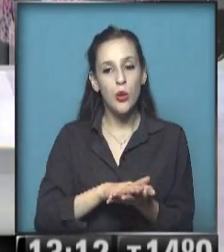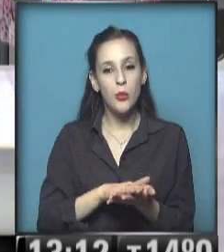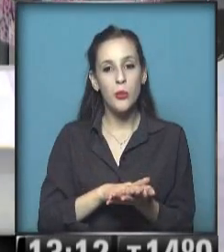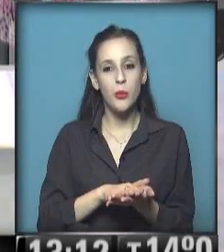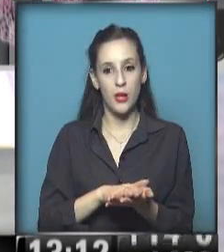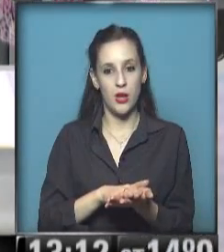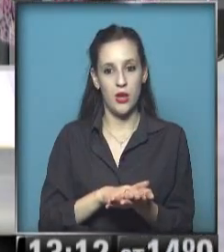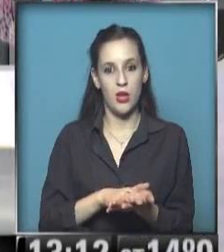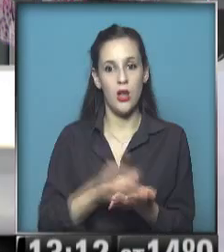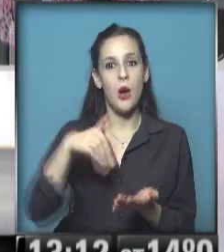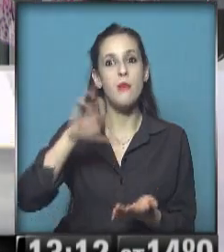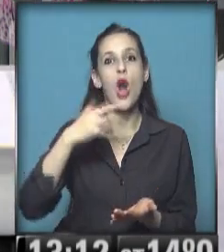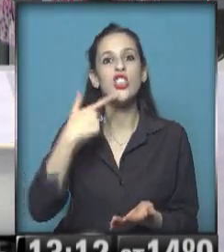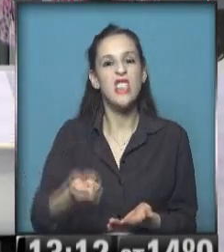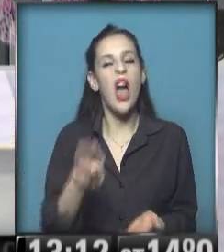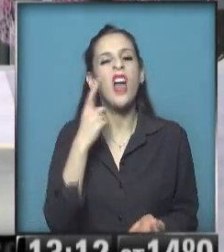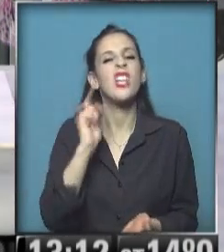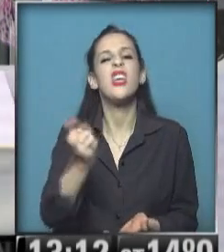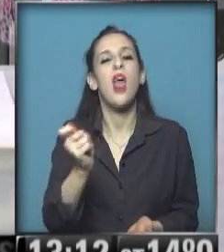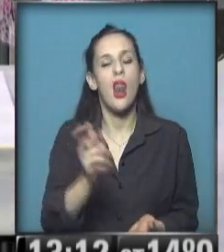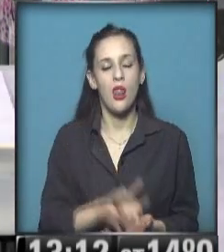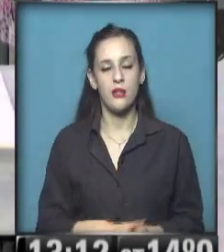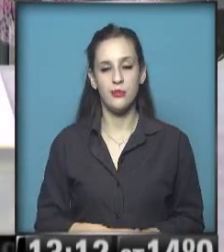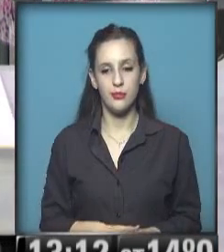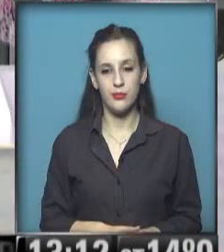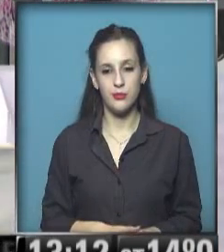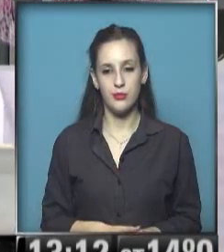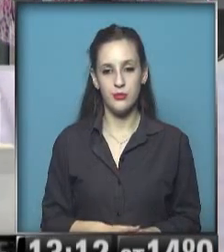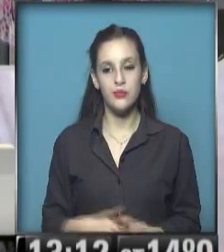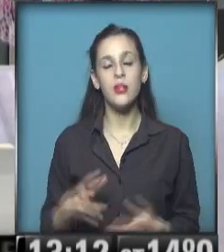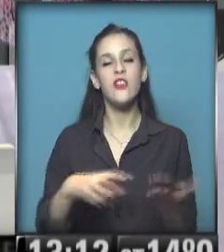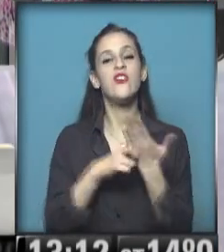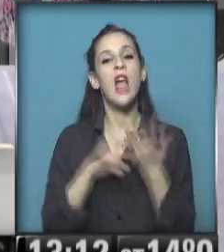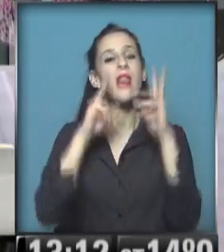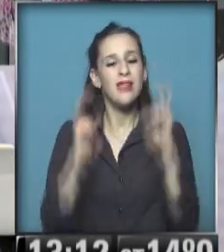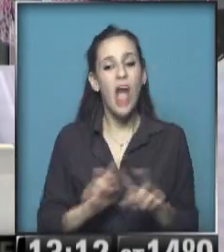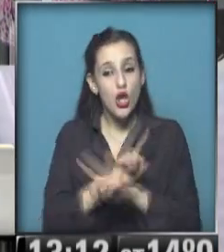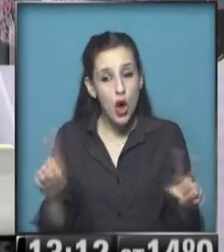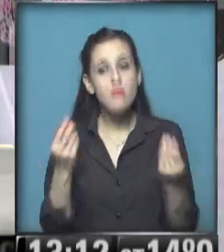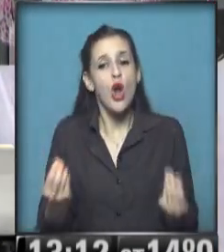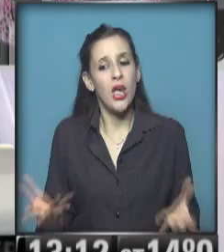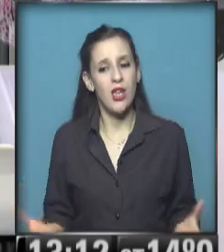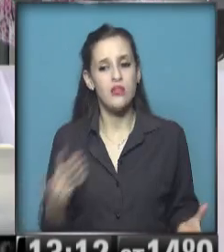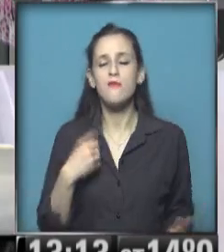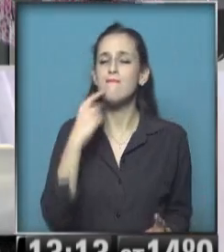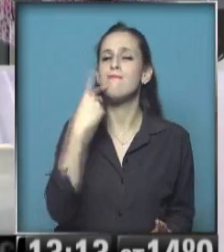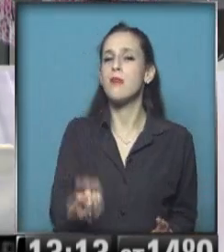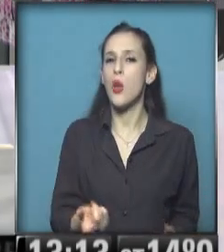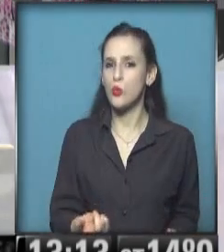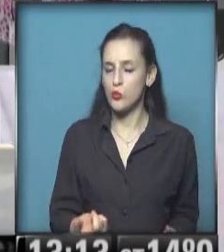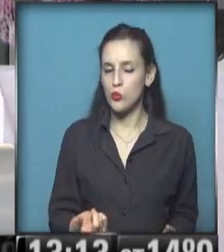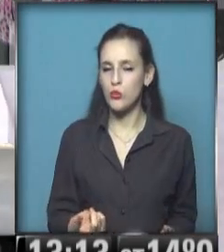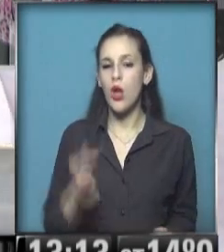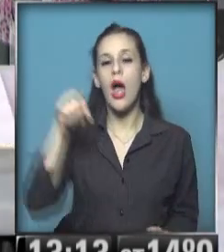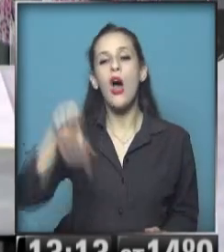no se vinculó a Aníbal, sí, Fernández. Pero absolutamente, ¿por qué no investigó el fiscal? A ver, yo pregunto lo siguiente, que ahora se están